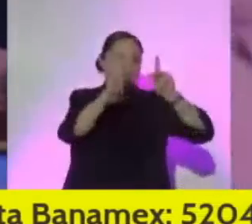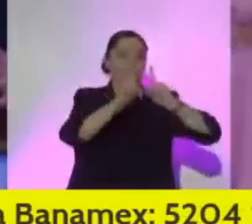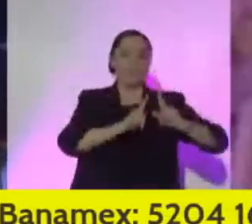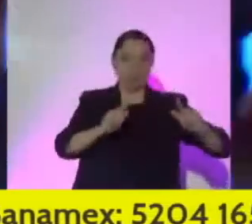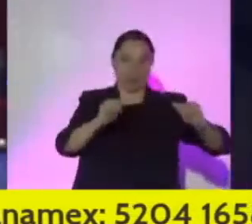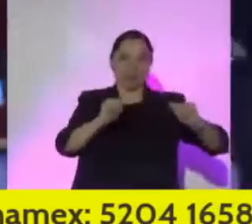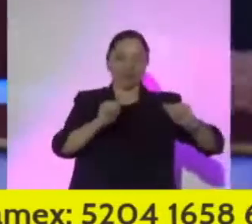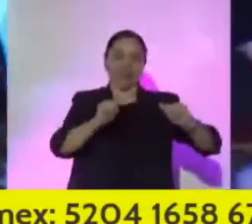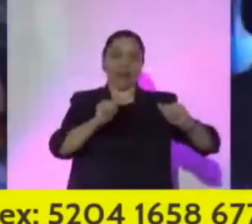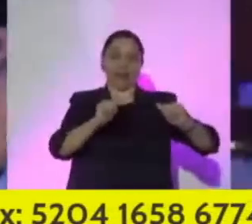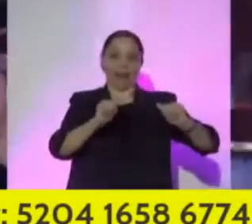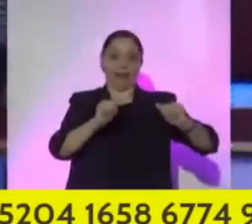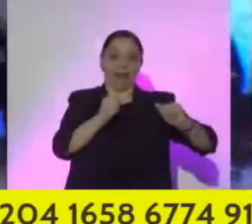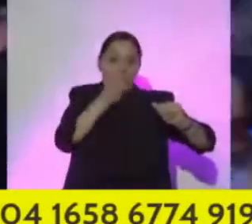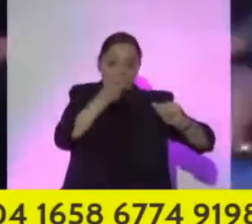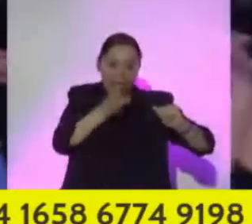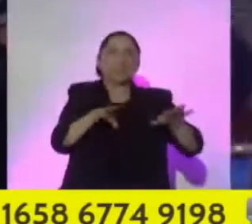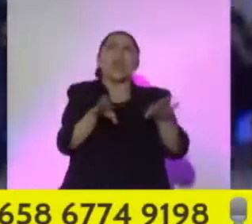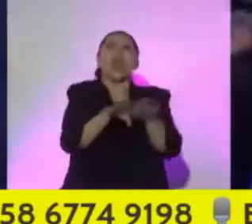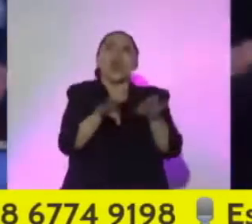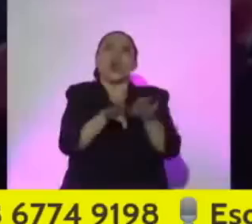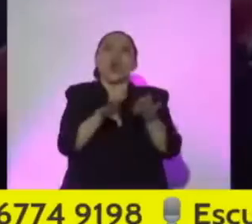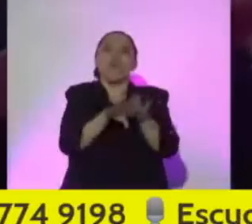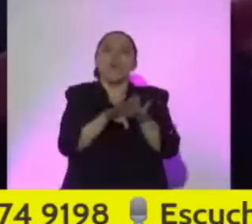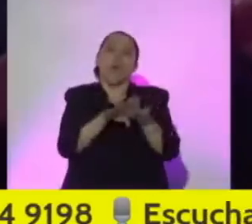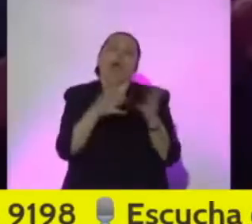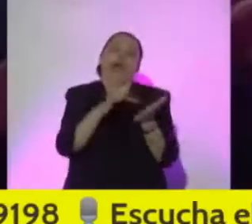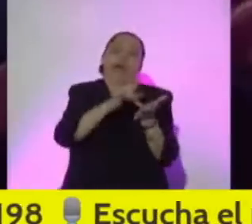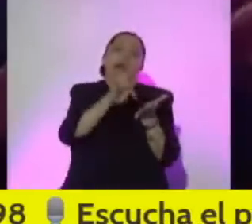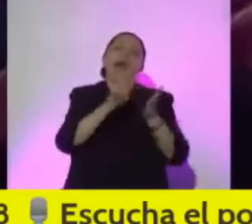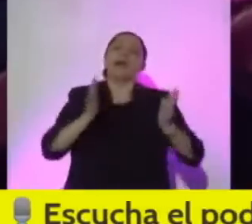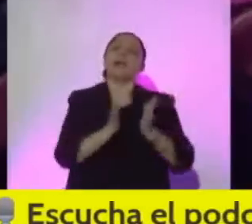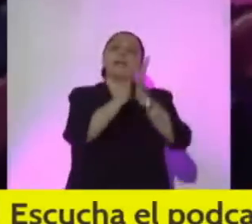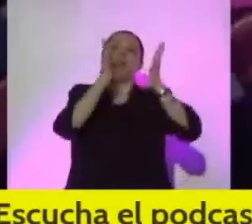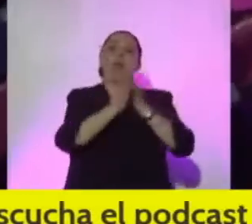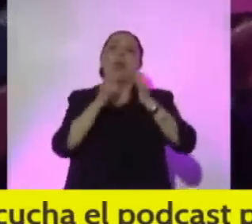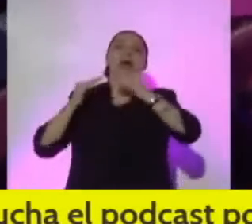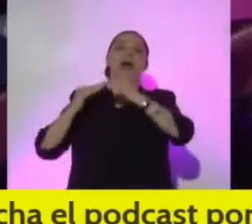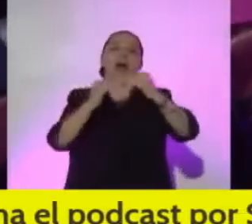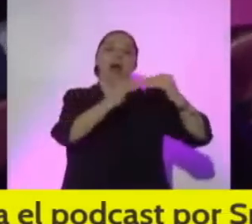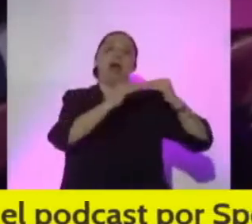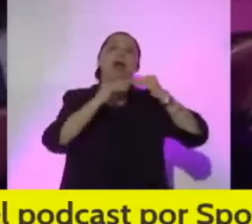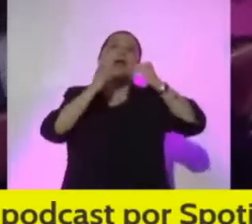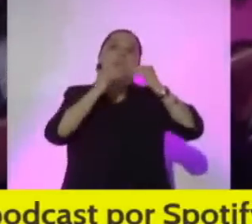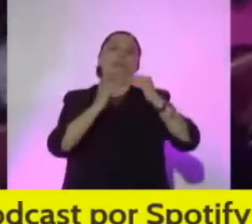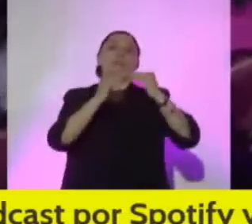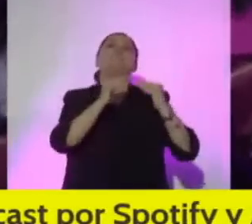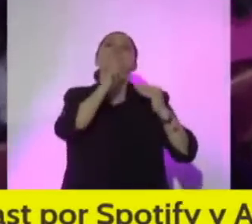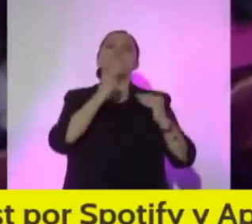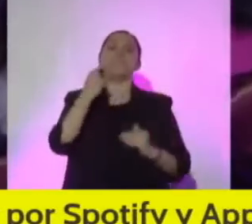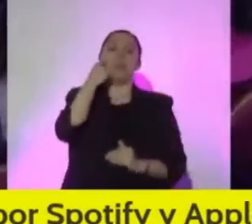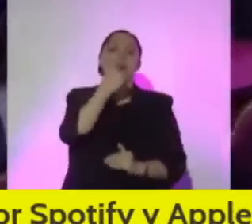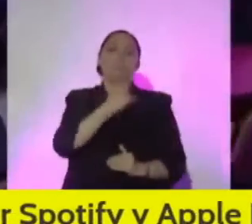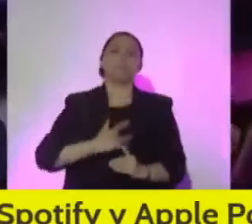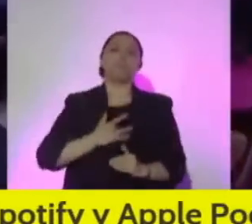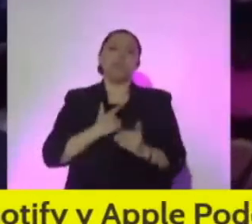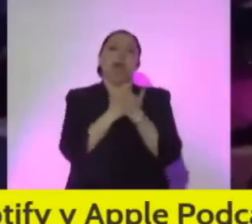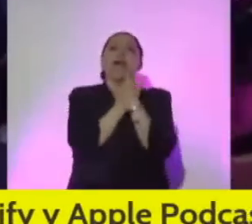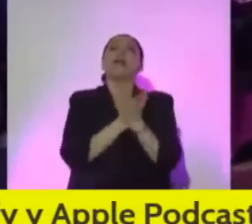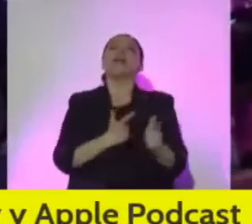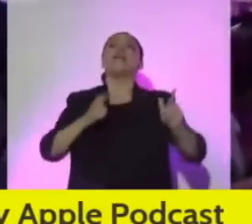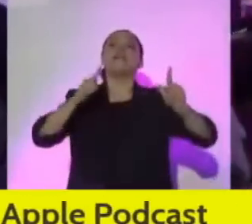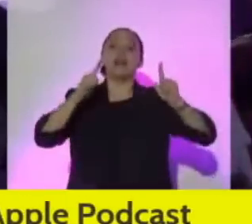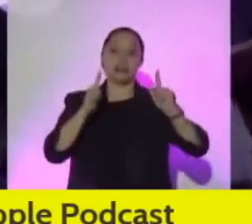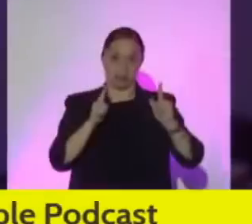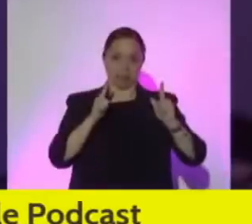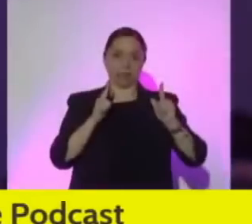todo esto lo podemos hacer en democracia y con el pleno uso de nuestras libertades en pocas palabras y